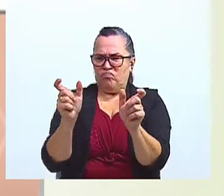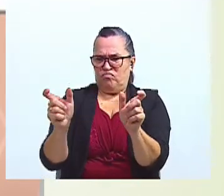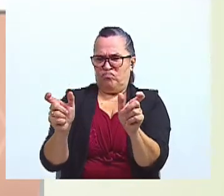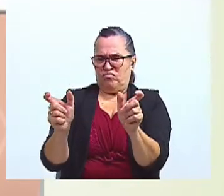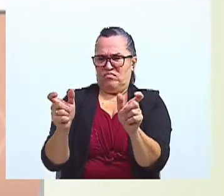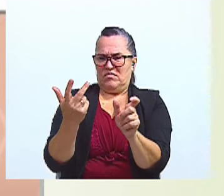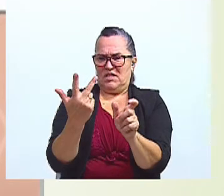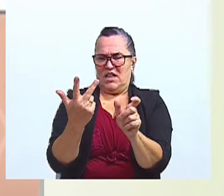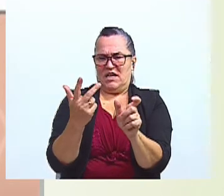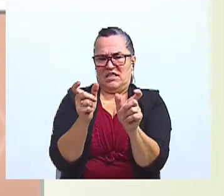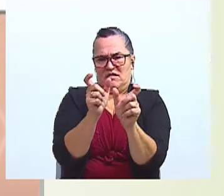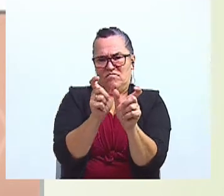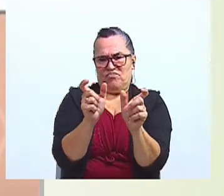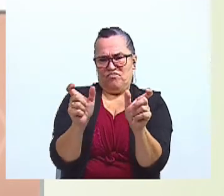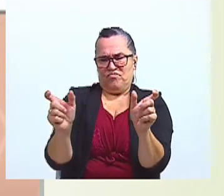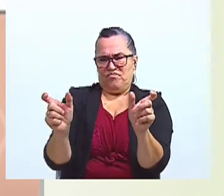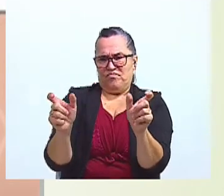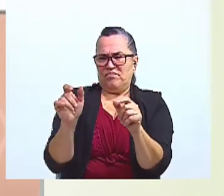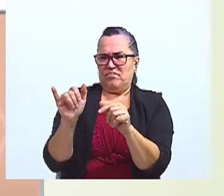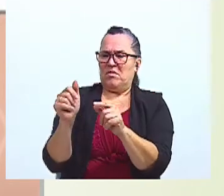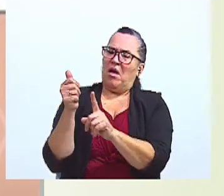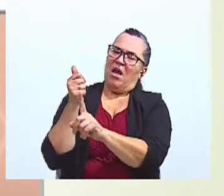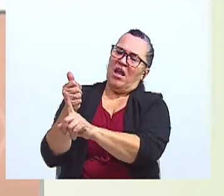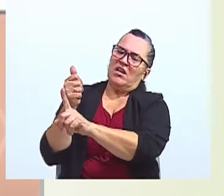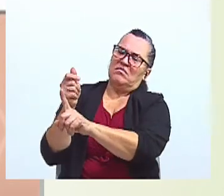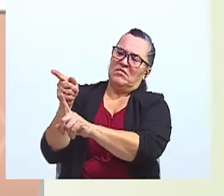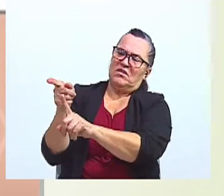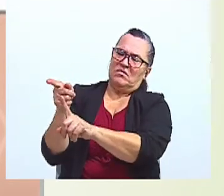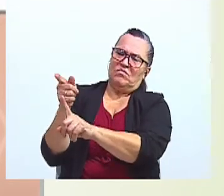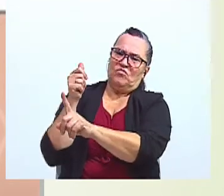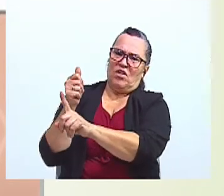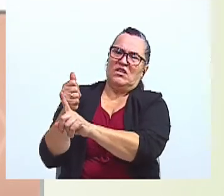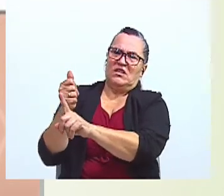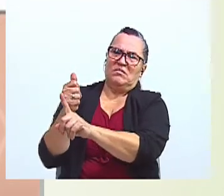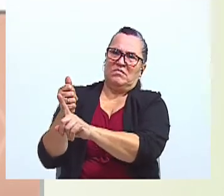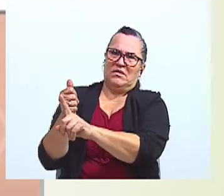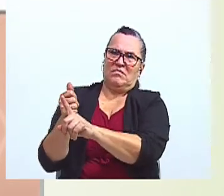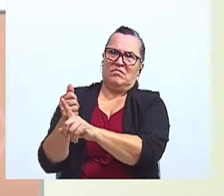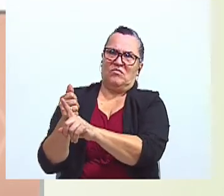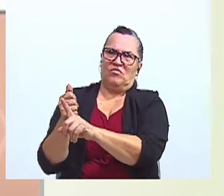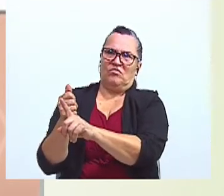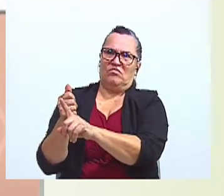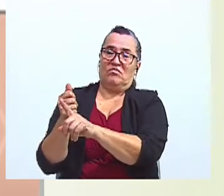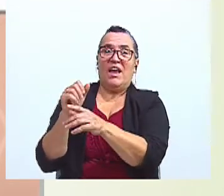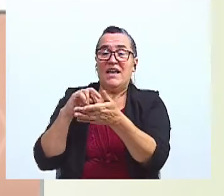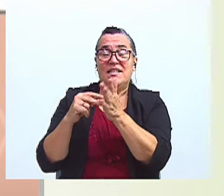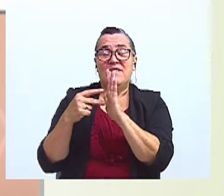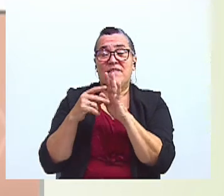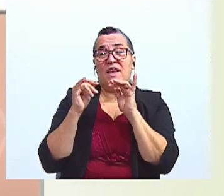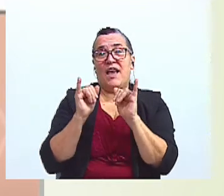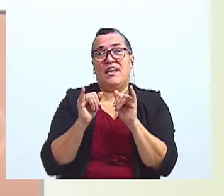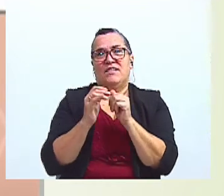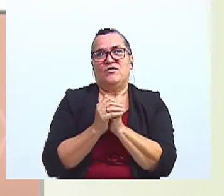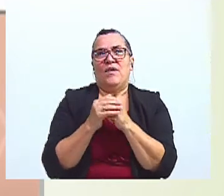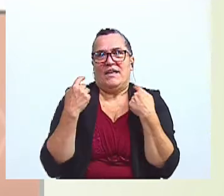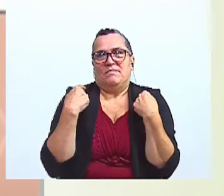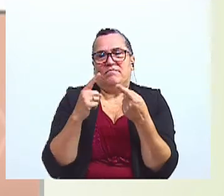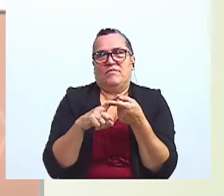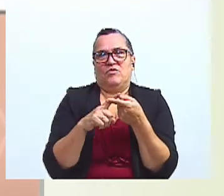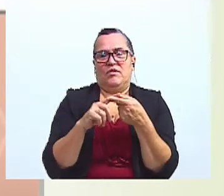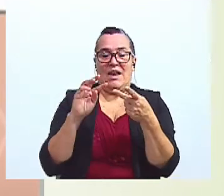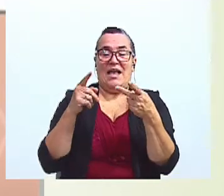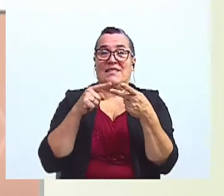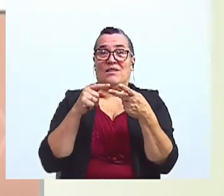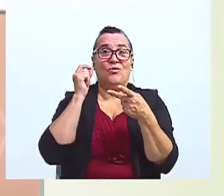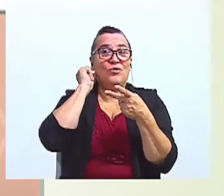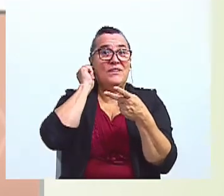decir, se está viendo a él mismo. Eso es lo que quiere decir esta niña. La